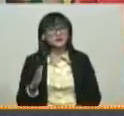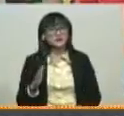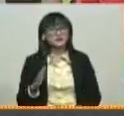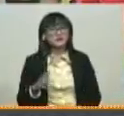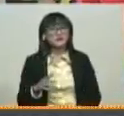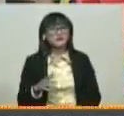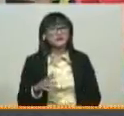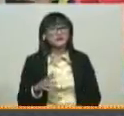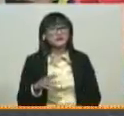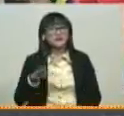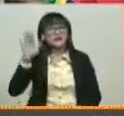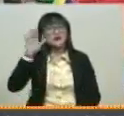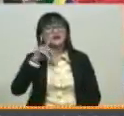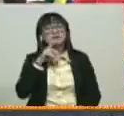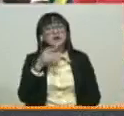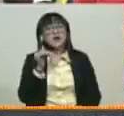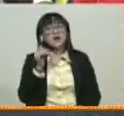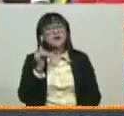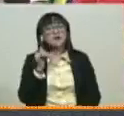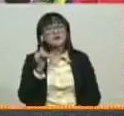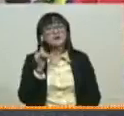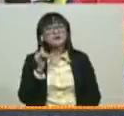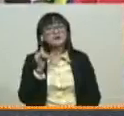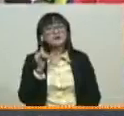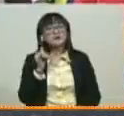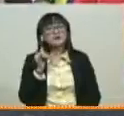¿Quiénes tienen? Levanten la mano los que tienen